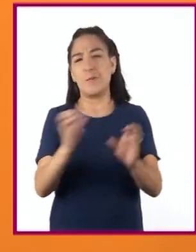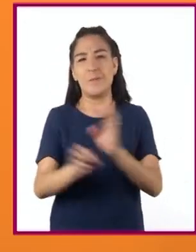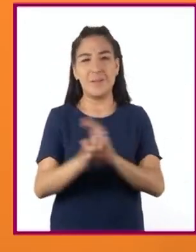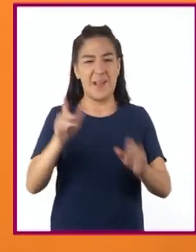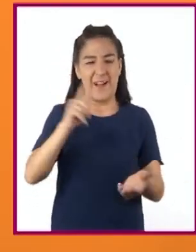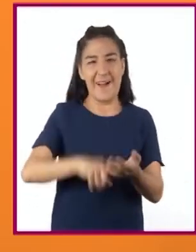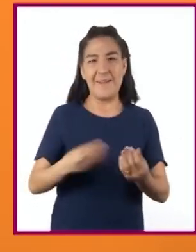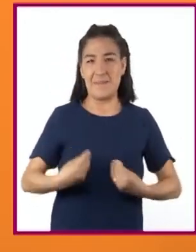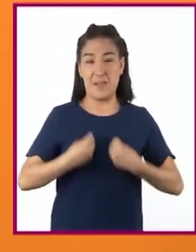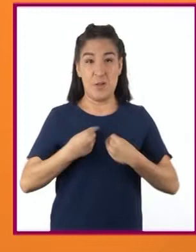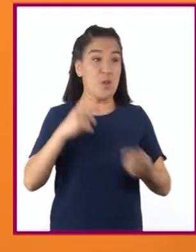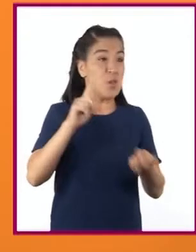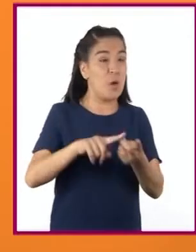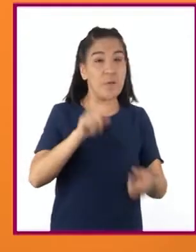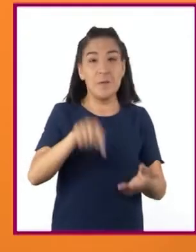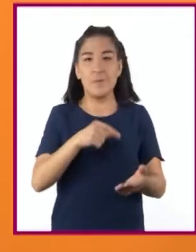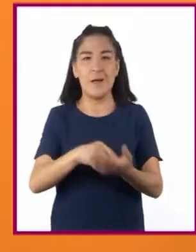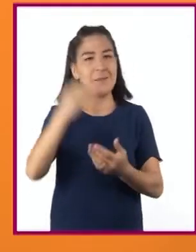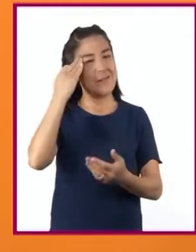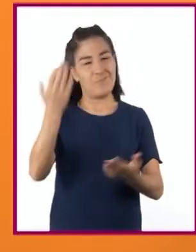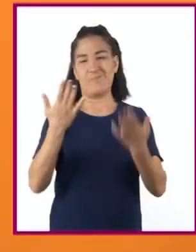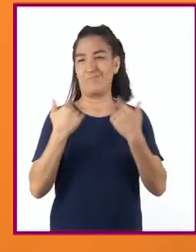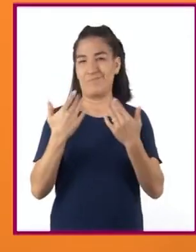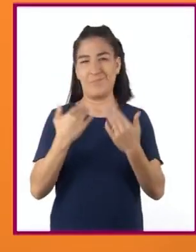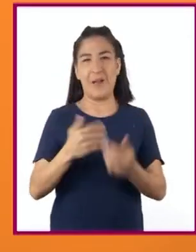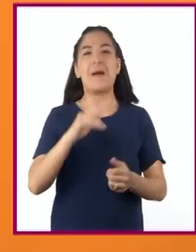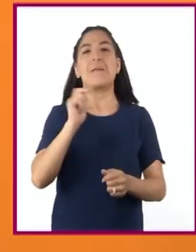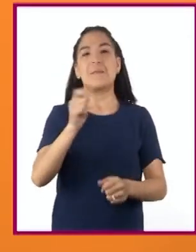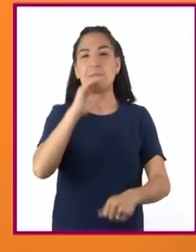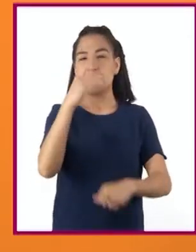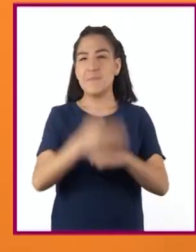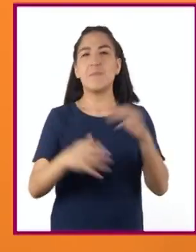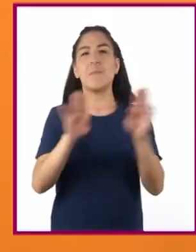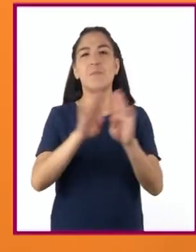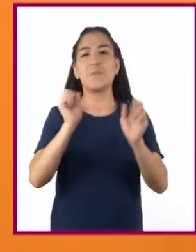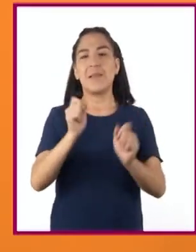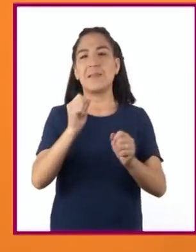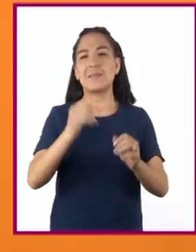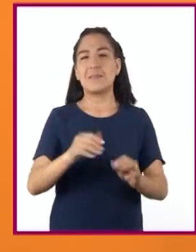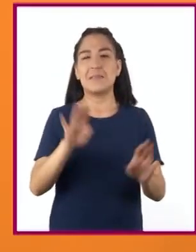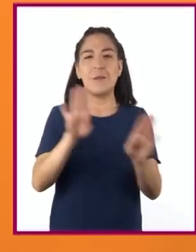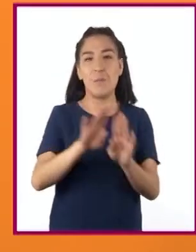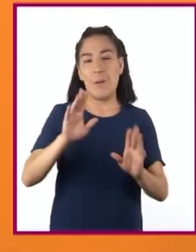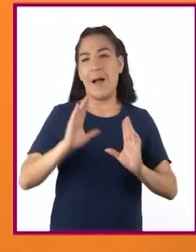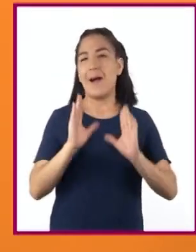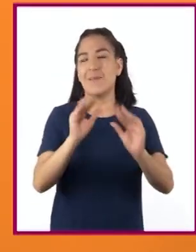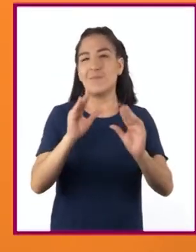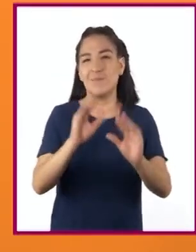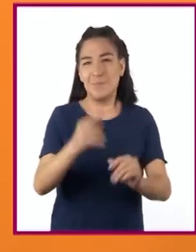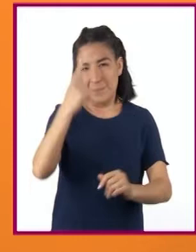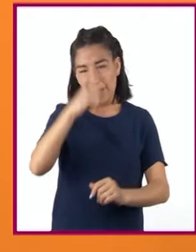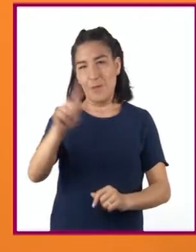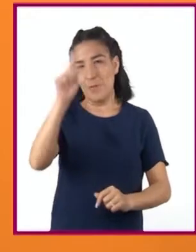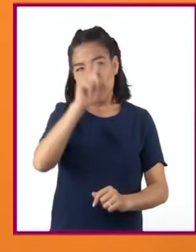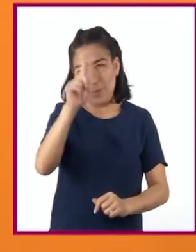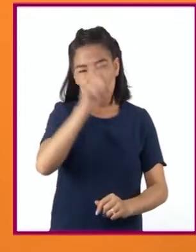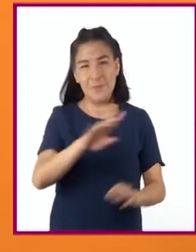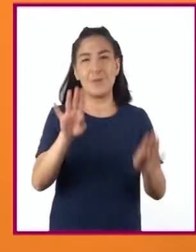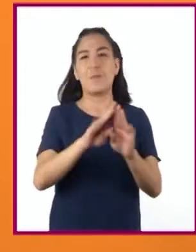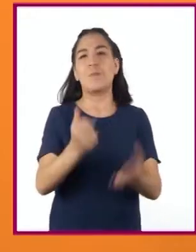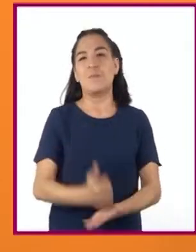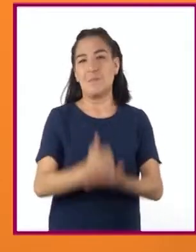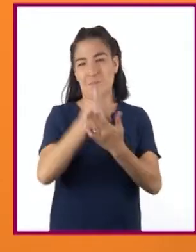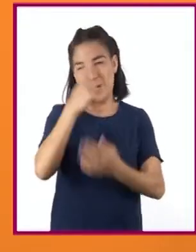en un tiempo ni en un lugar específico y terminan con una moraleja, enseñanza moral, consejo o pauta de